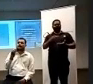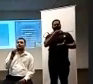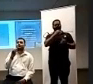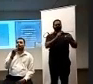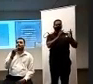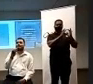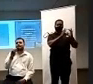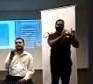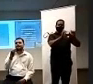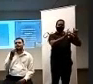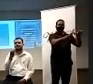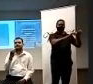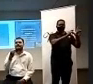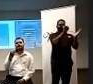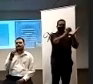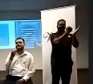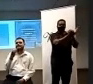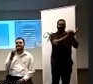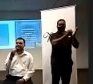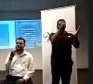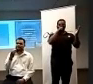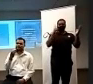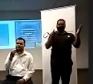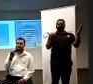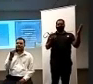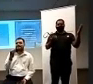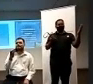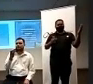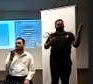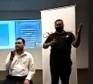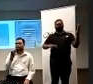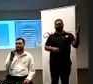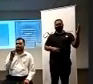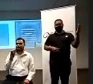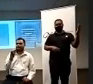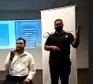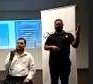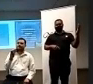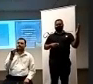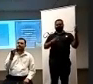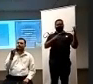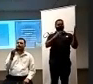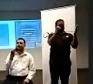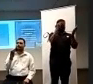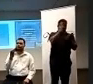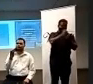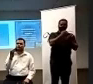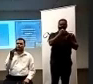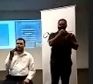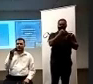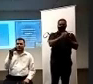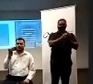no muchos los teníamos al tiempo del certificado de discapacidad vence cada 5 años. Entonces tenemos que renovar.